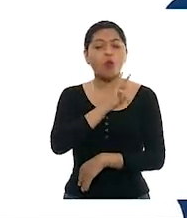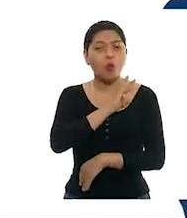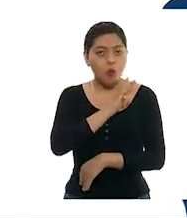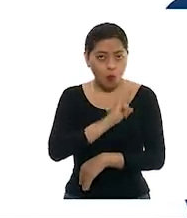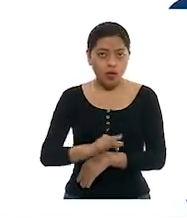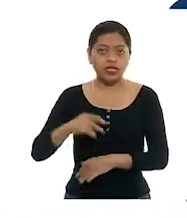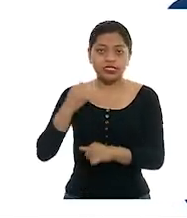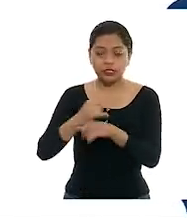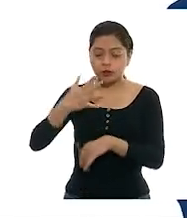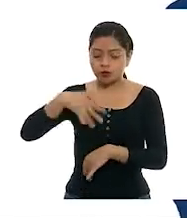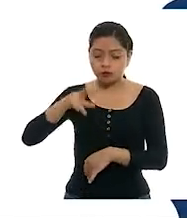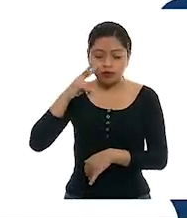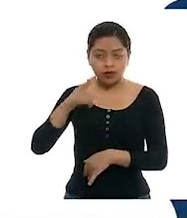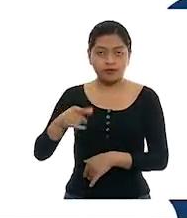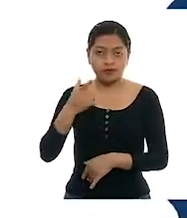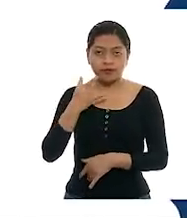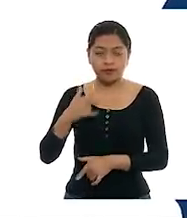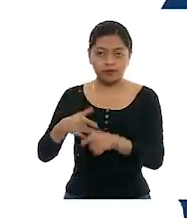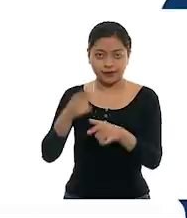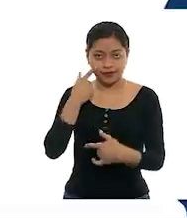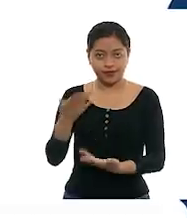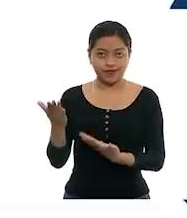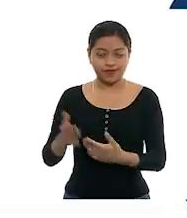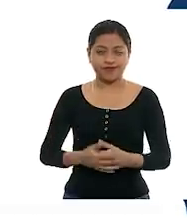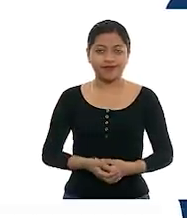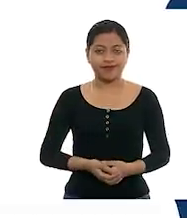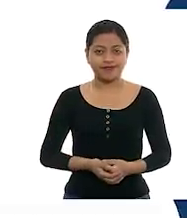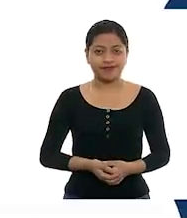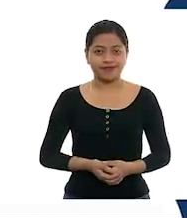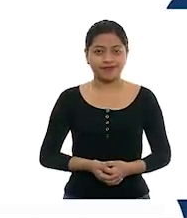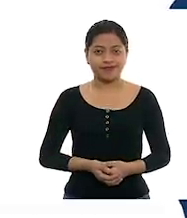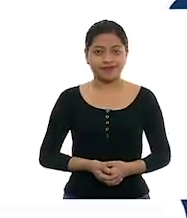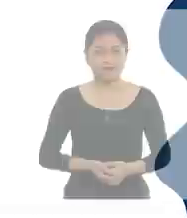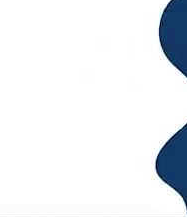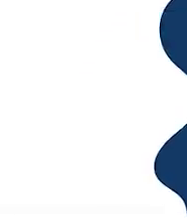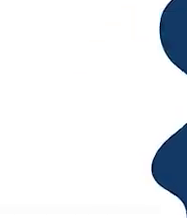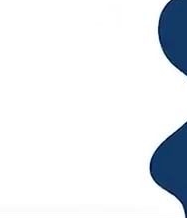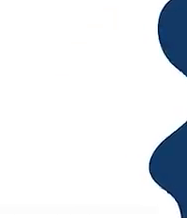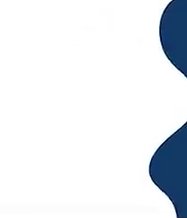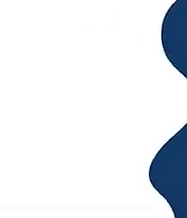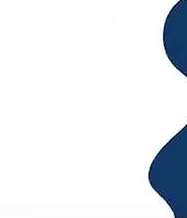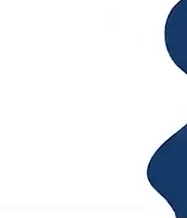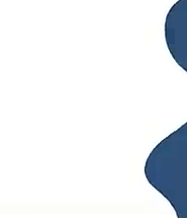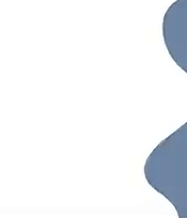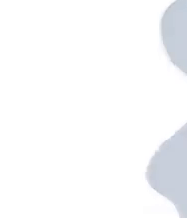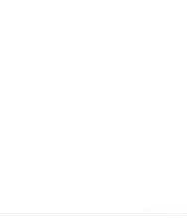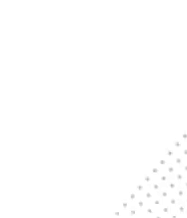siguiente liga: aprendeencasa.sep.gov.mx.